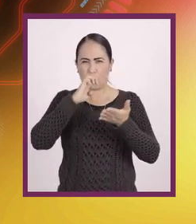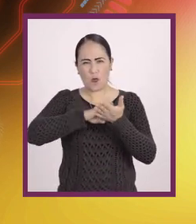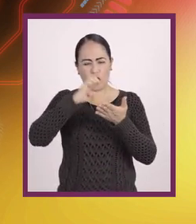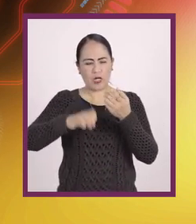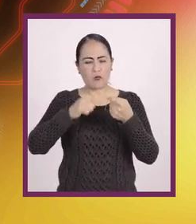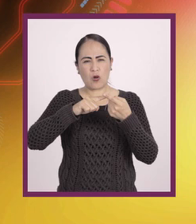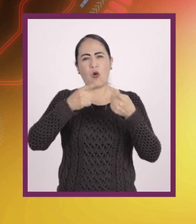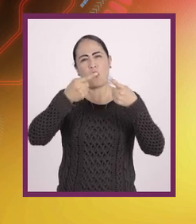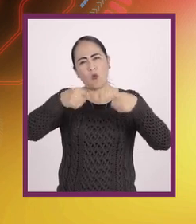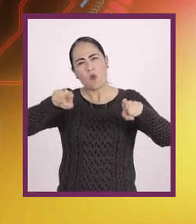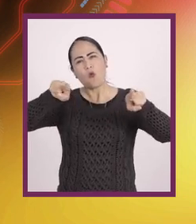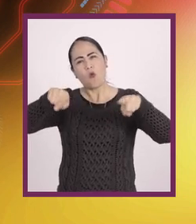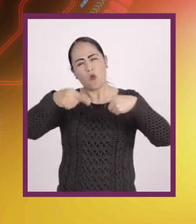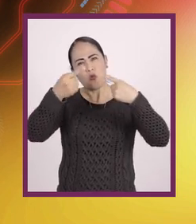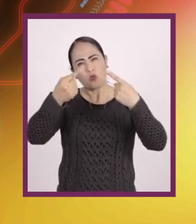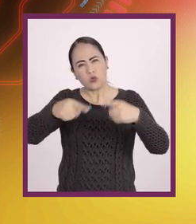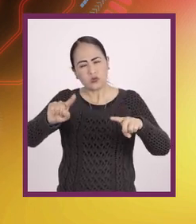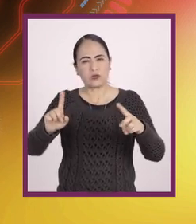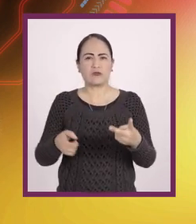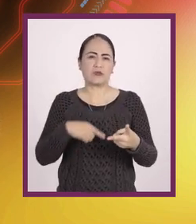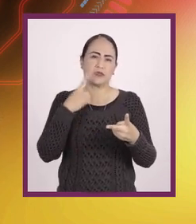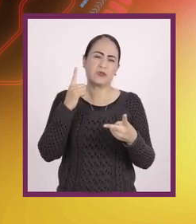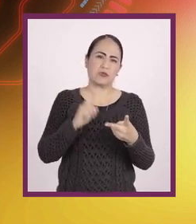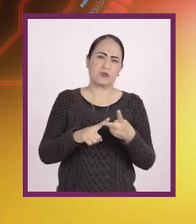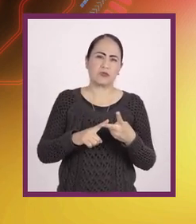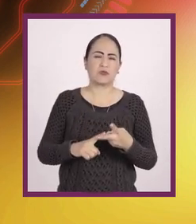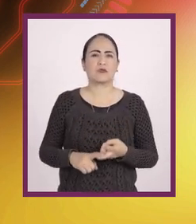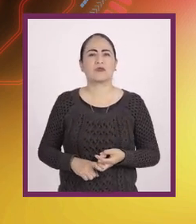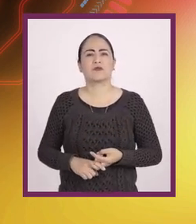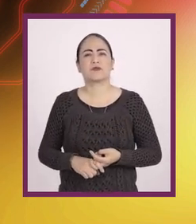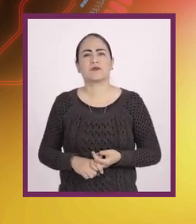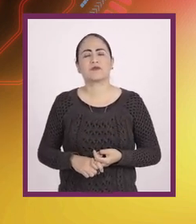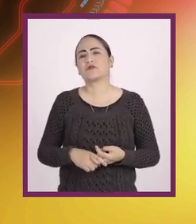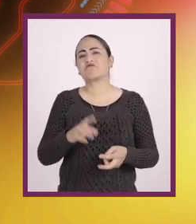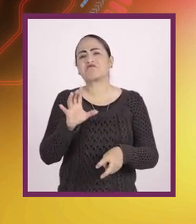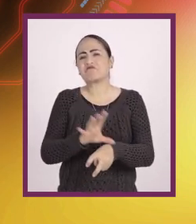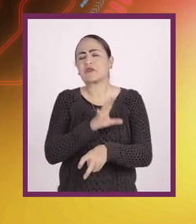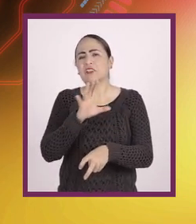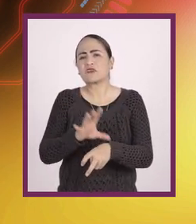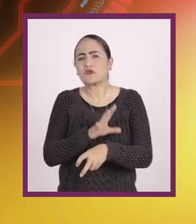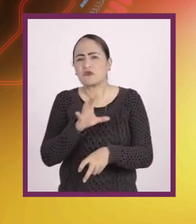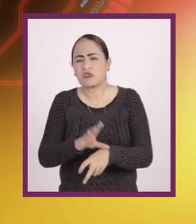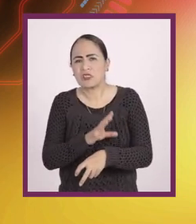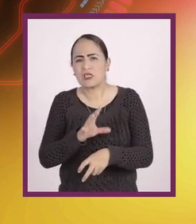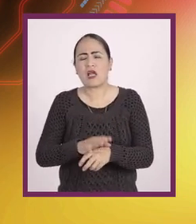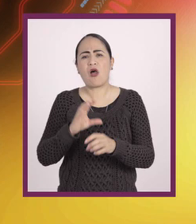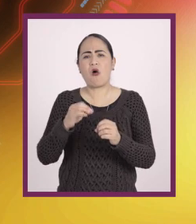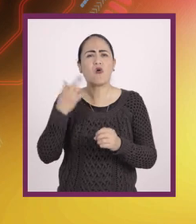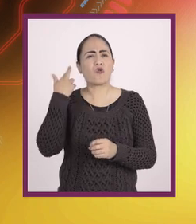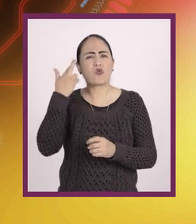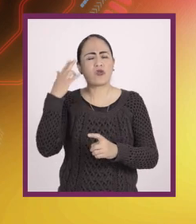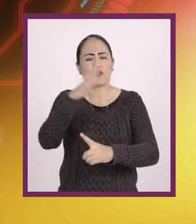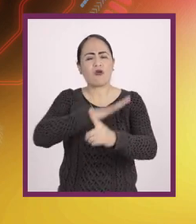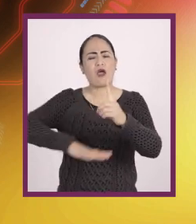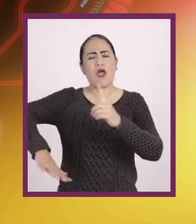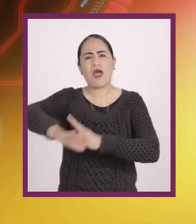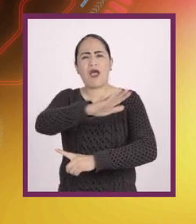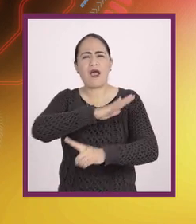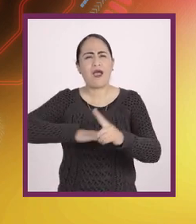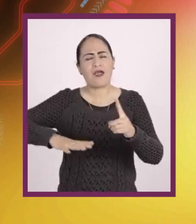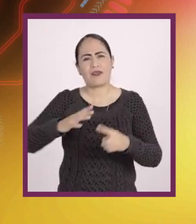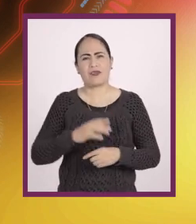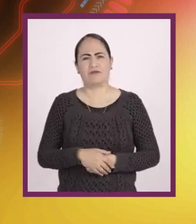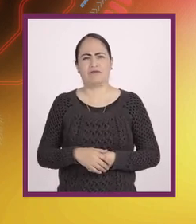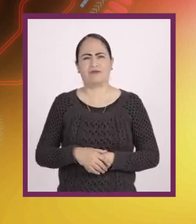idóneos para estudiar como pueden ser la música clásica la música el chillout o los